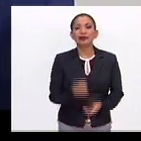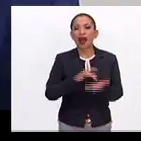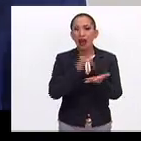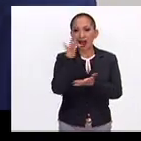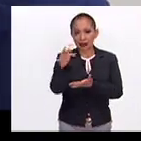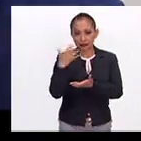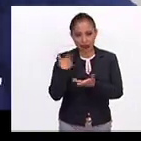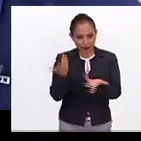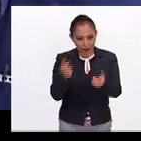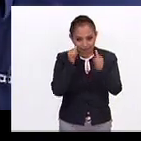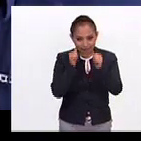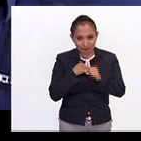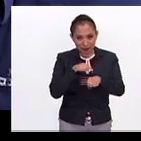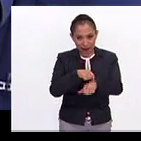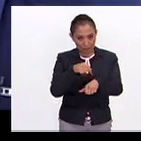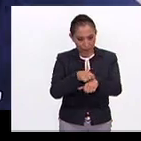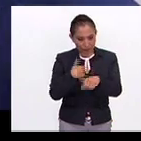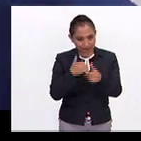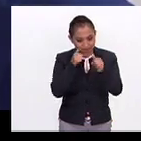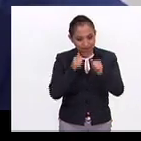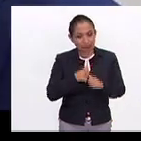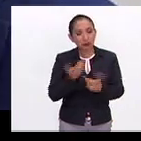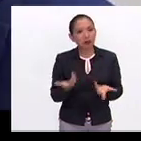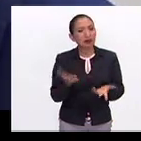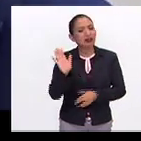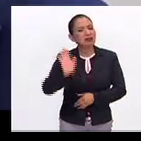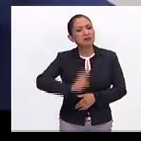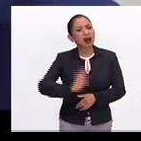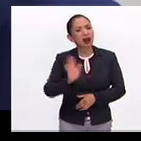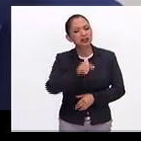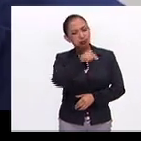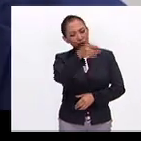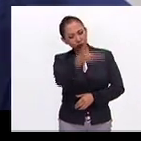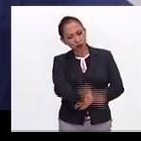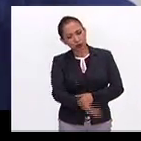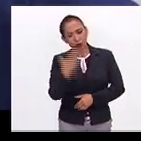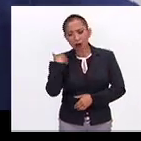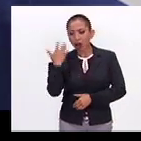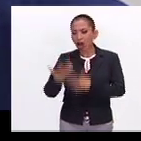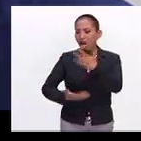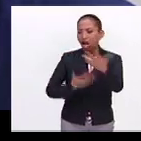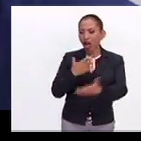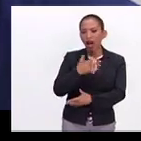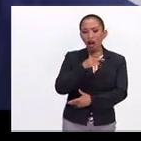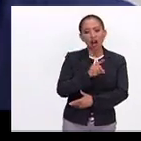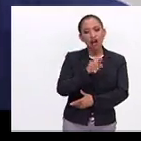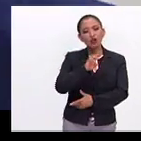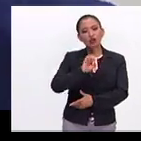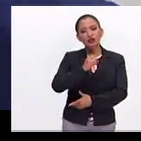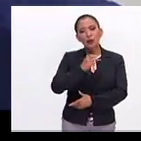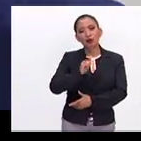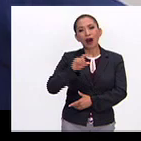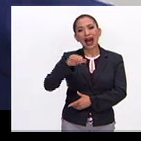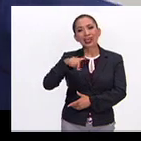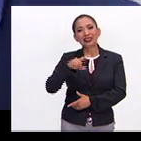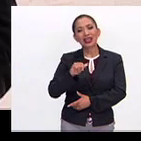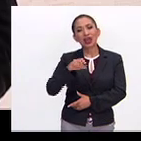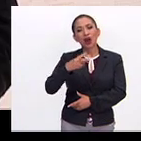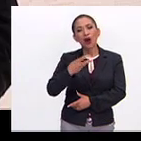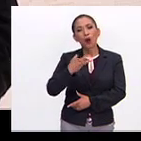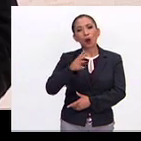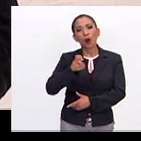Gracias por su tiempo. A veces parece que es un provocador a la manera de Duchamp o de Andy Warhol. ¿Así